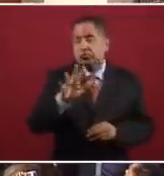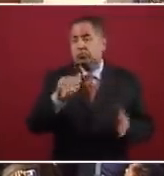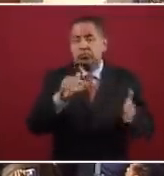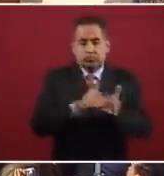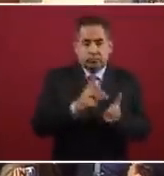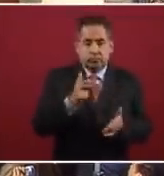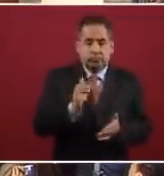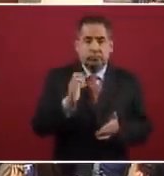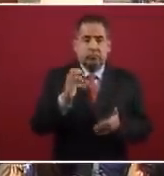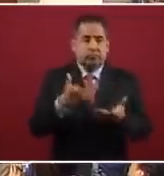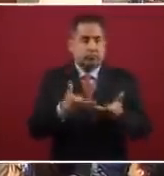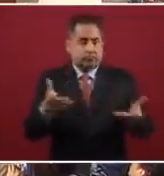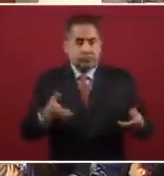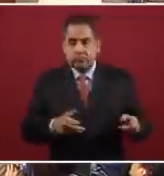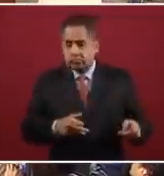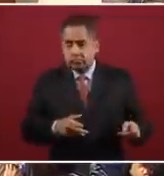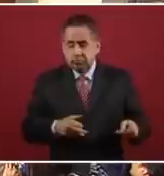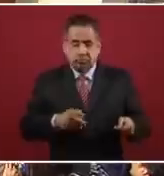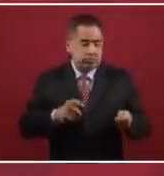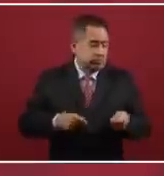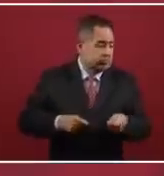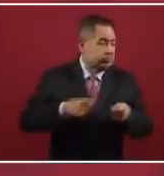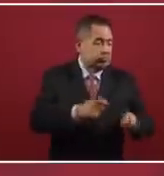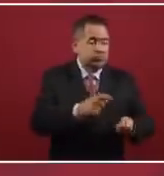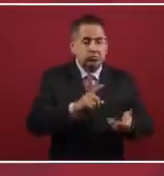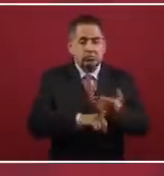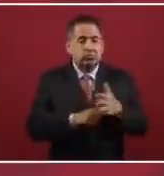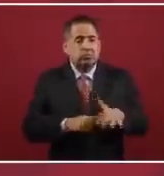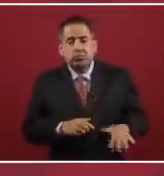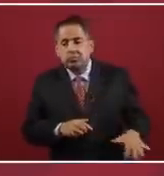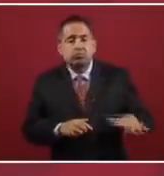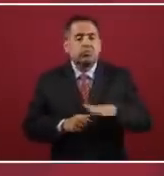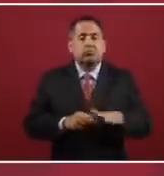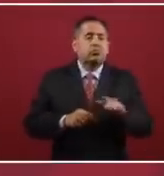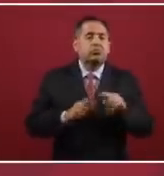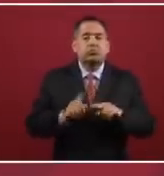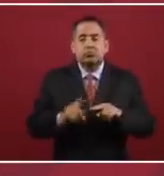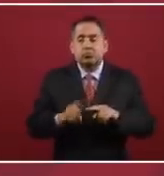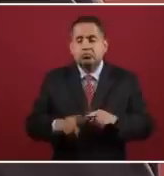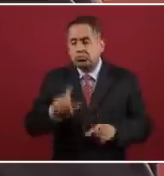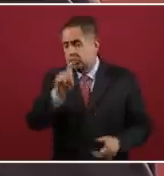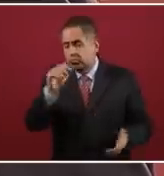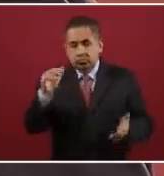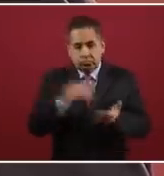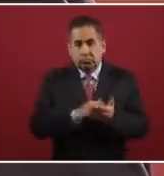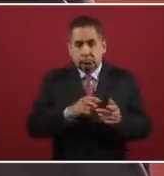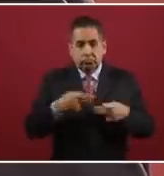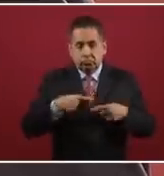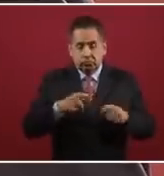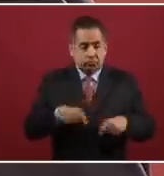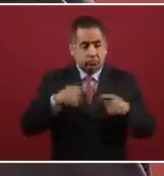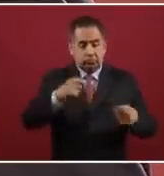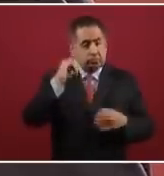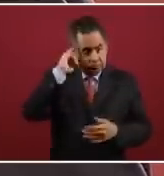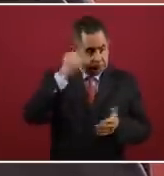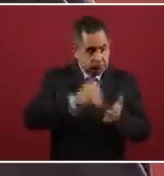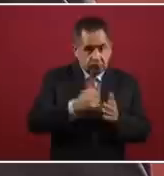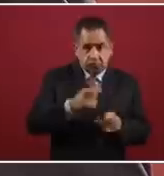para darle trabajo permanente a 20,000